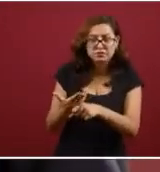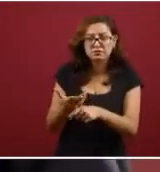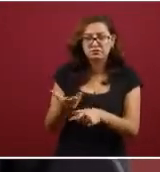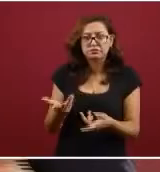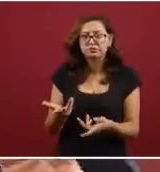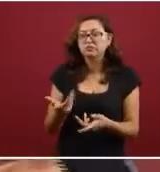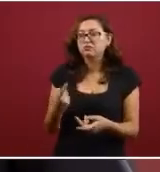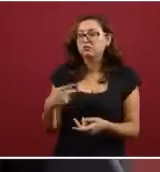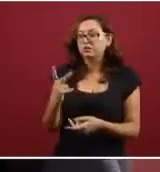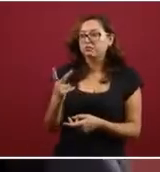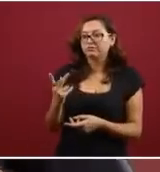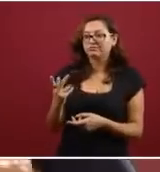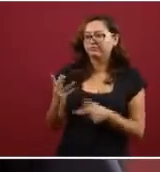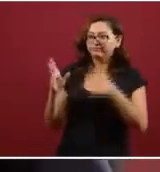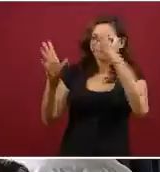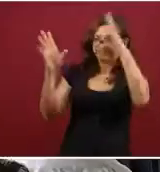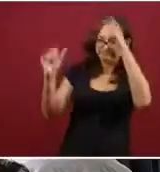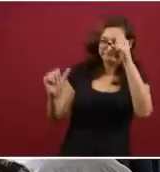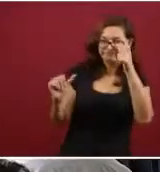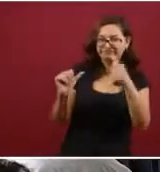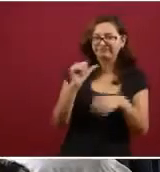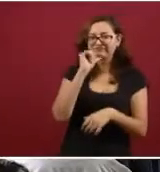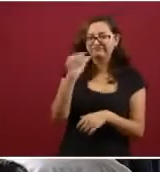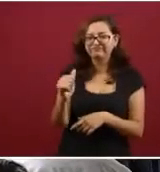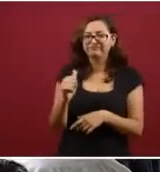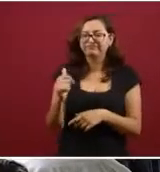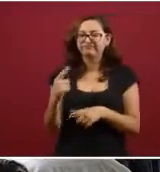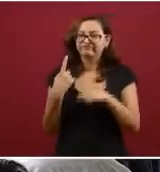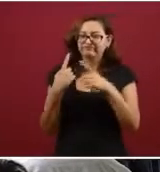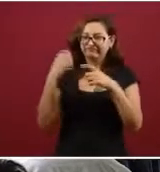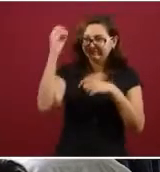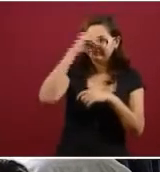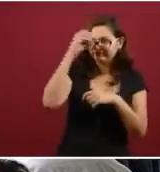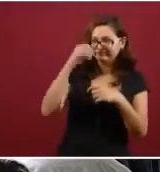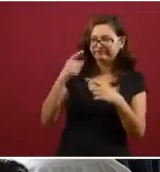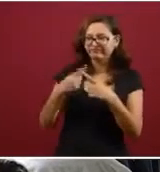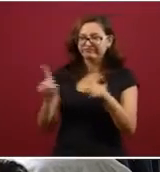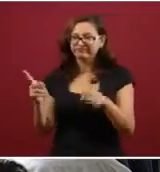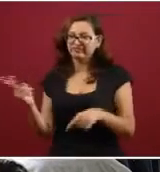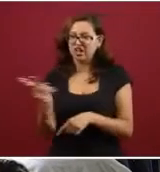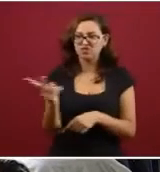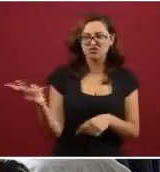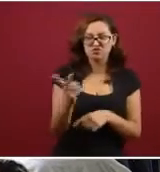acuerdo, o sea, había diferencias entre ellos,